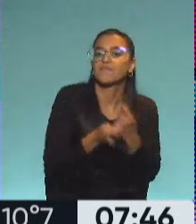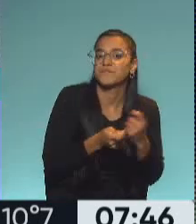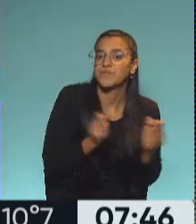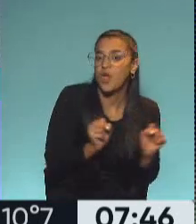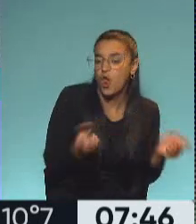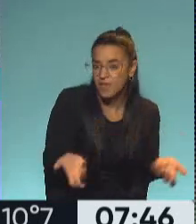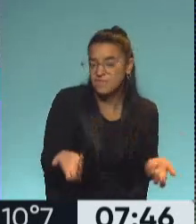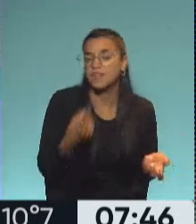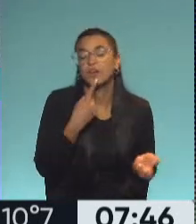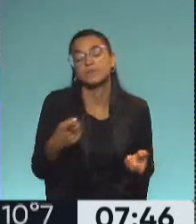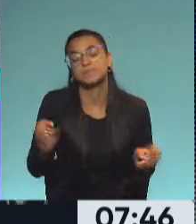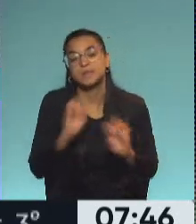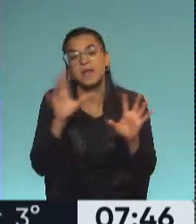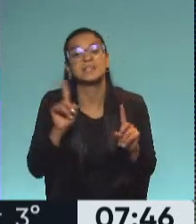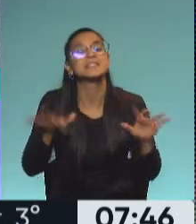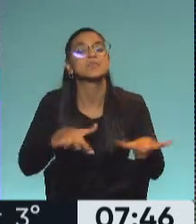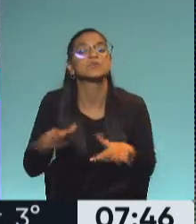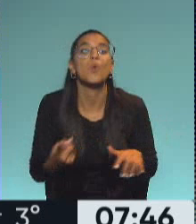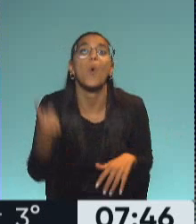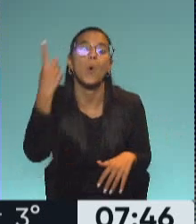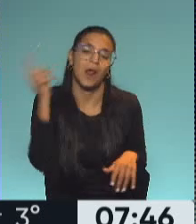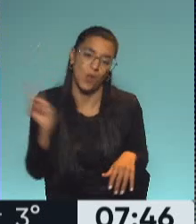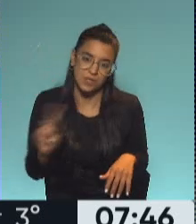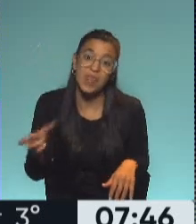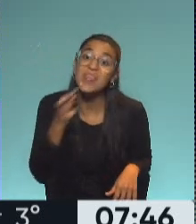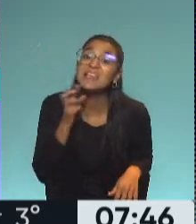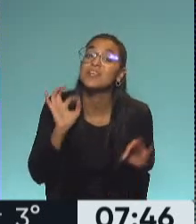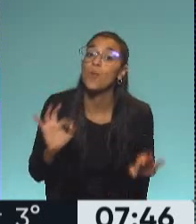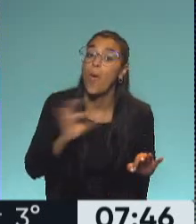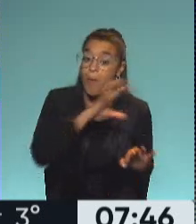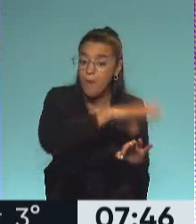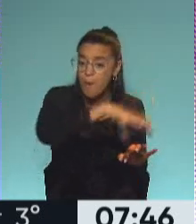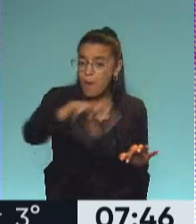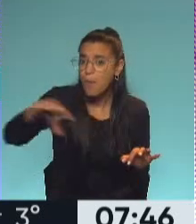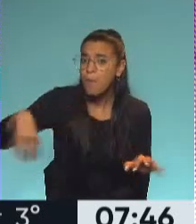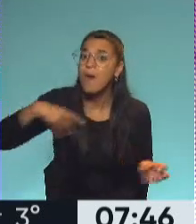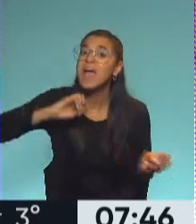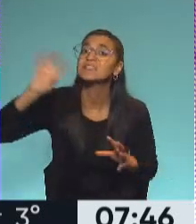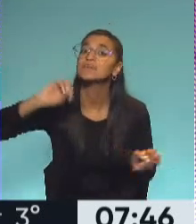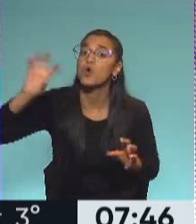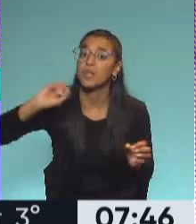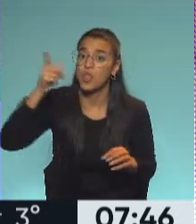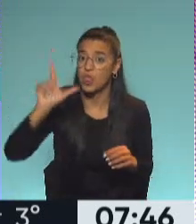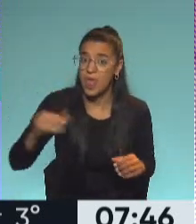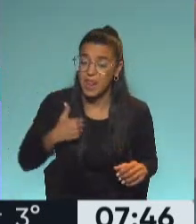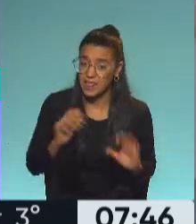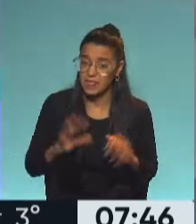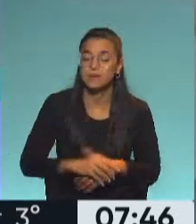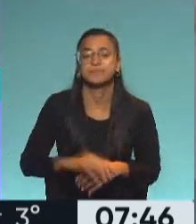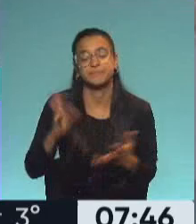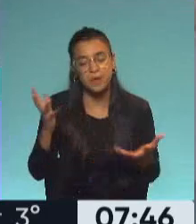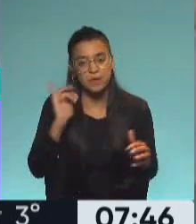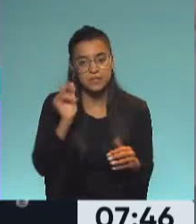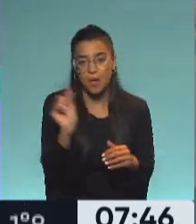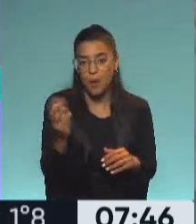Digo, claramente no son situaciones excepcionales cuando hablamos de 19 frigoríficos exportadores de la República Argentina. Claro que sí. Además,